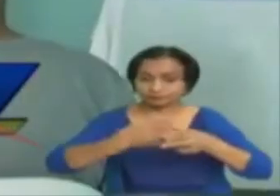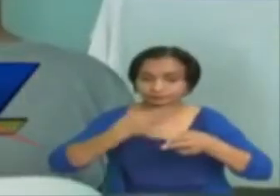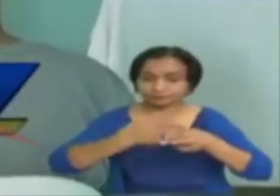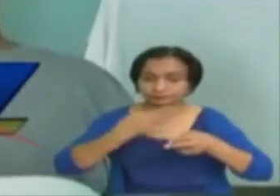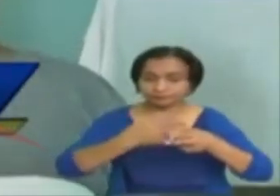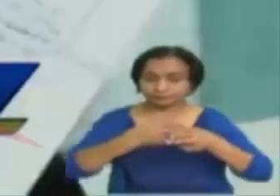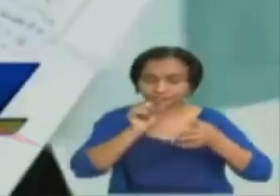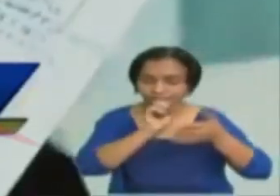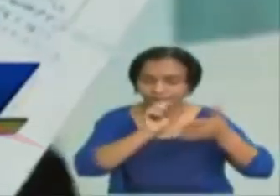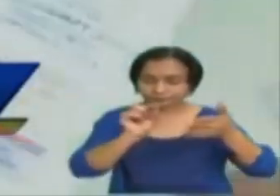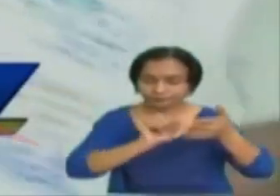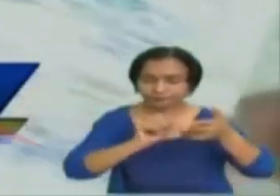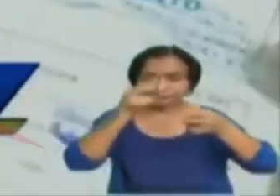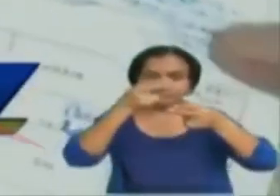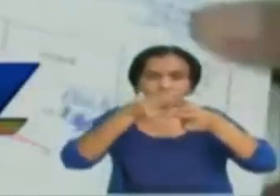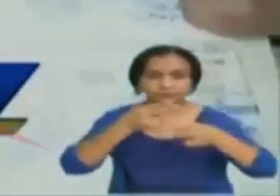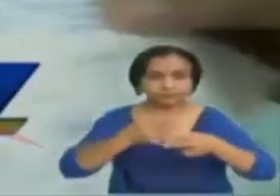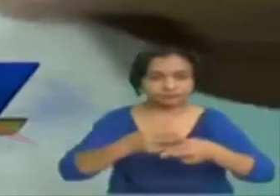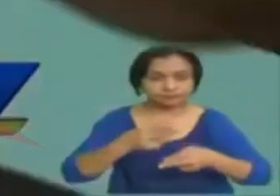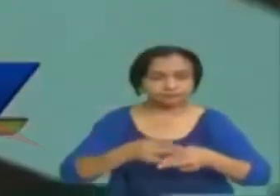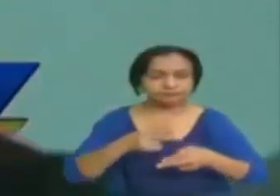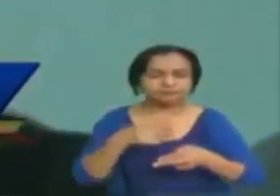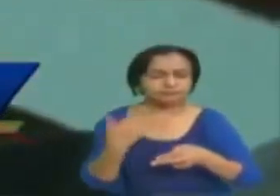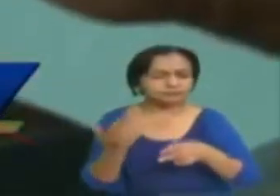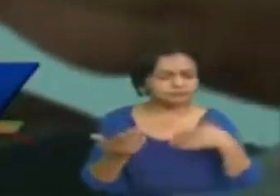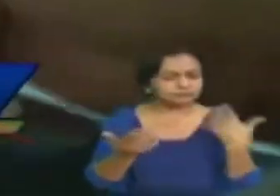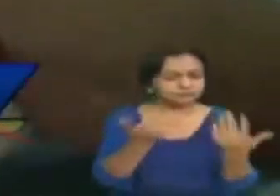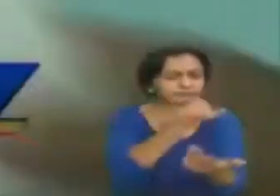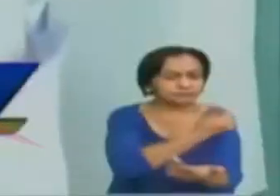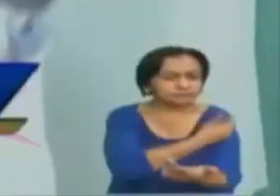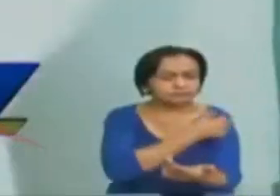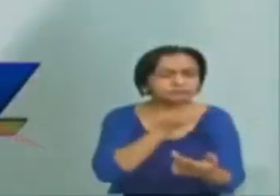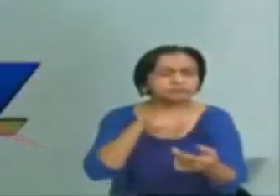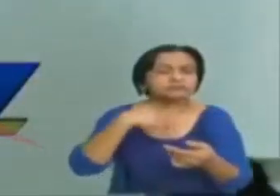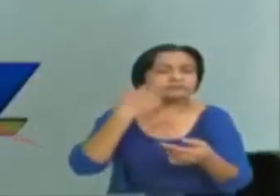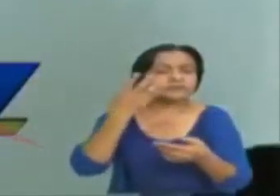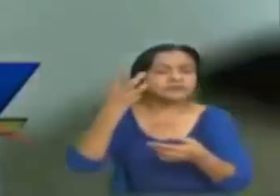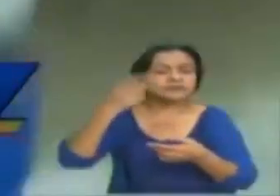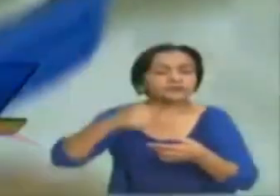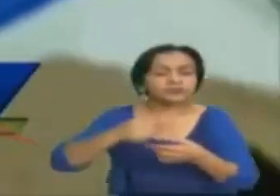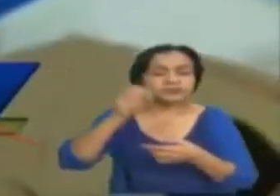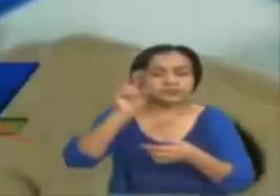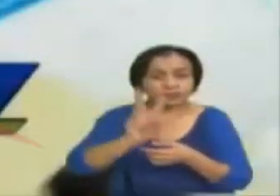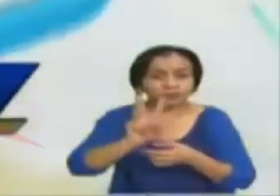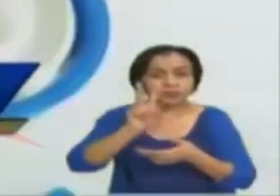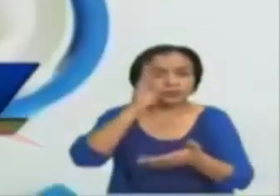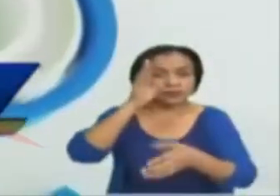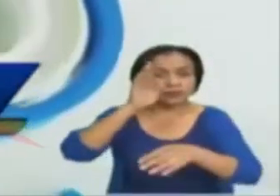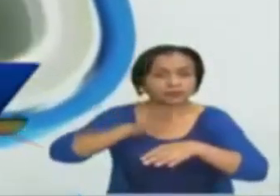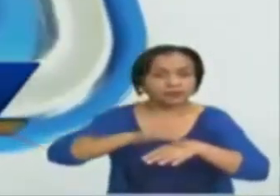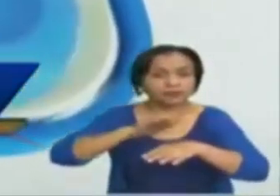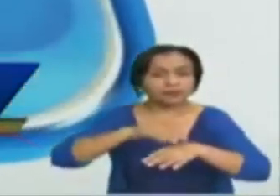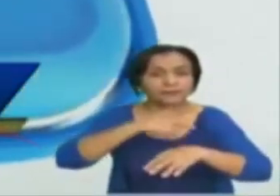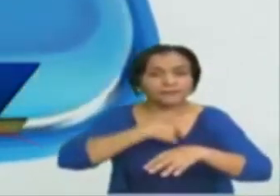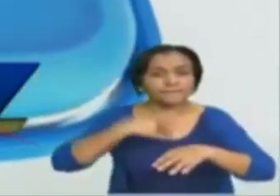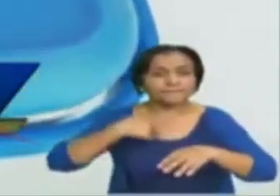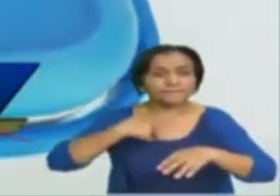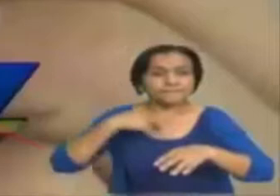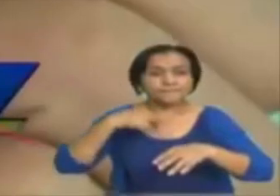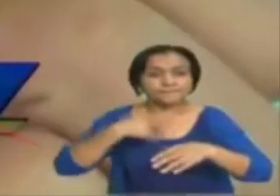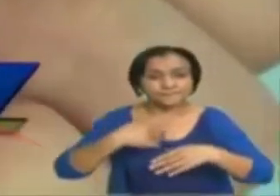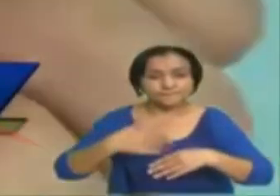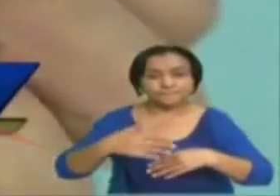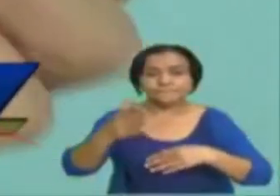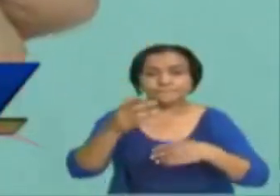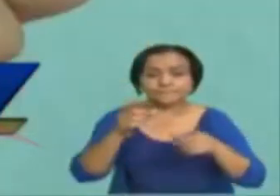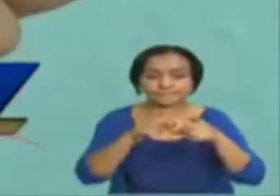Calderón, en Nueva Guinea, tenemos, esto es a las 8 y a las 9 de la mañana, primera dosis, y en Nueva Guinea,